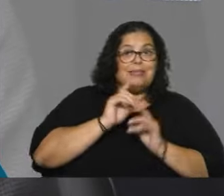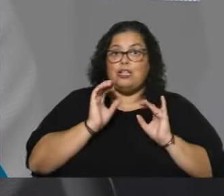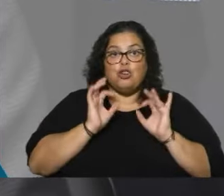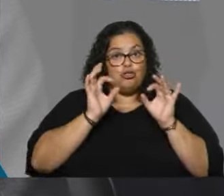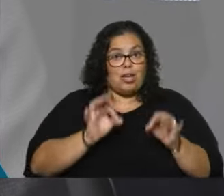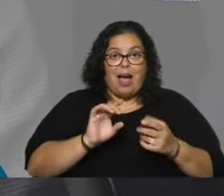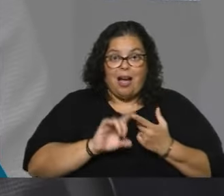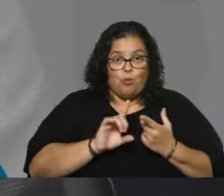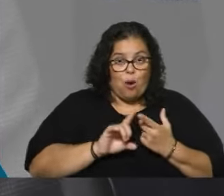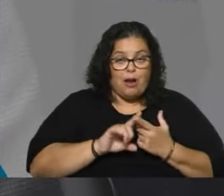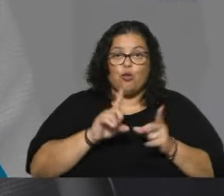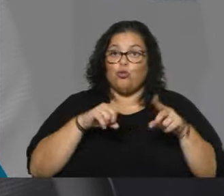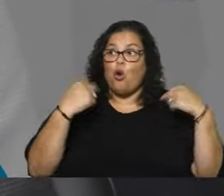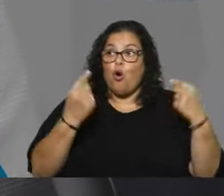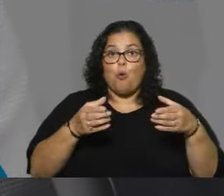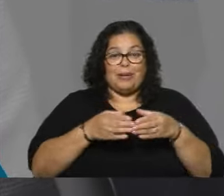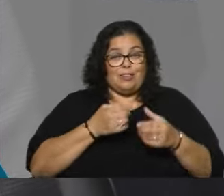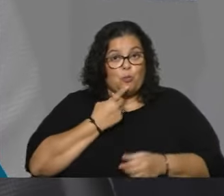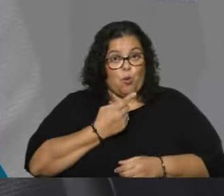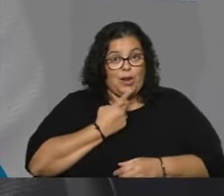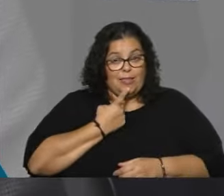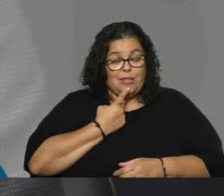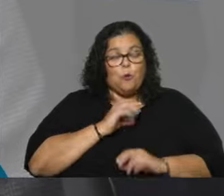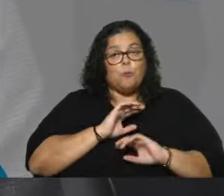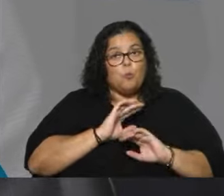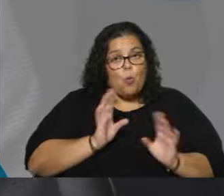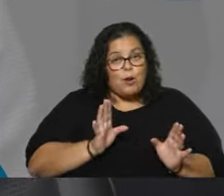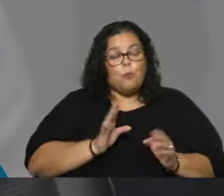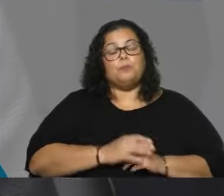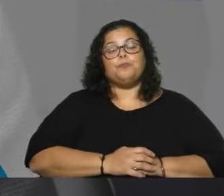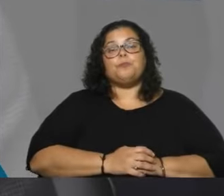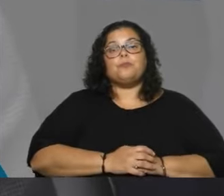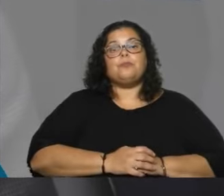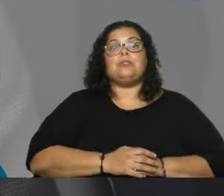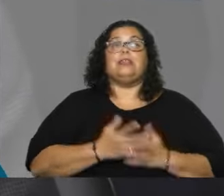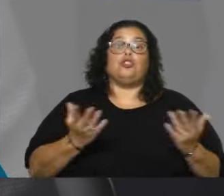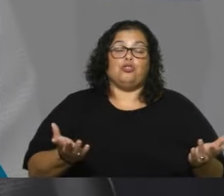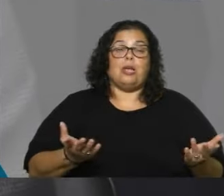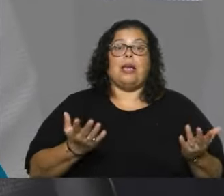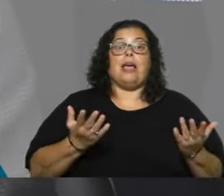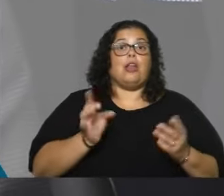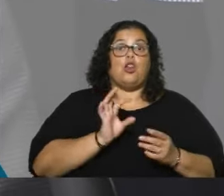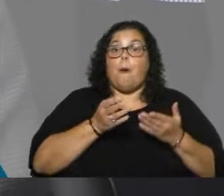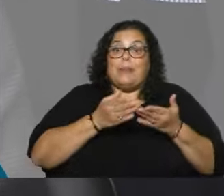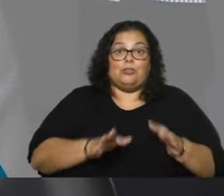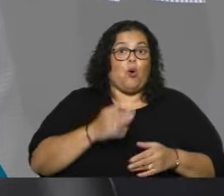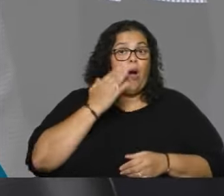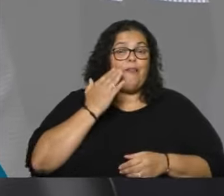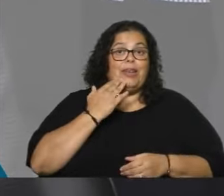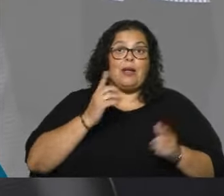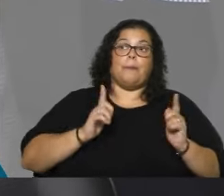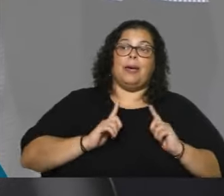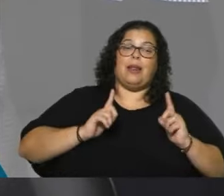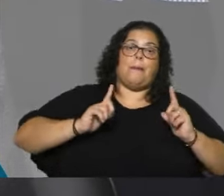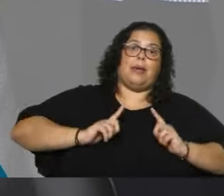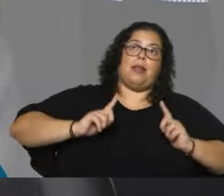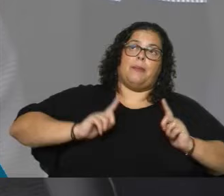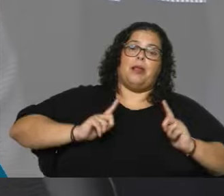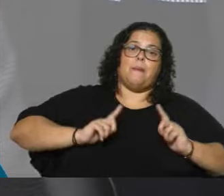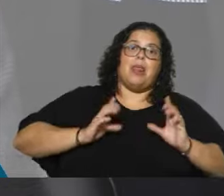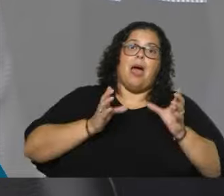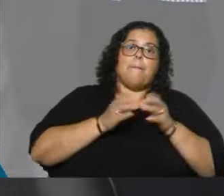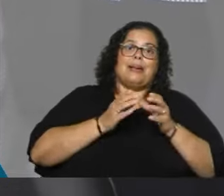acuerdo con los partidos políticos. Lo que iba a comenzar en abril, esperando la propuesta de los demás partidos